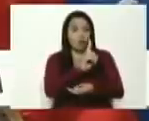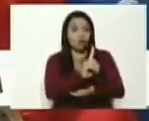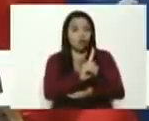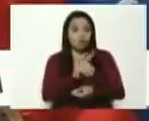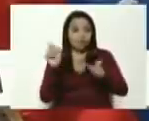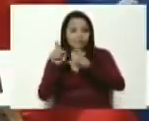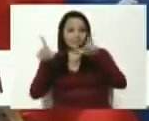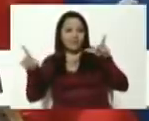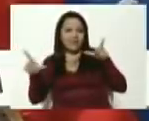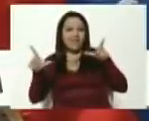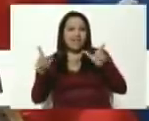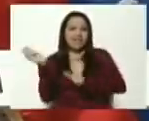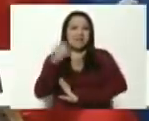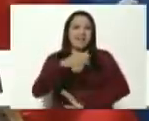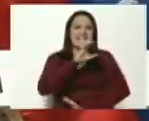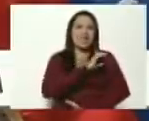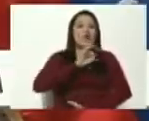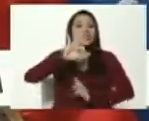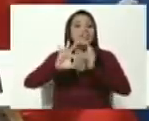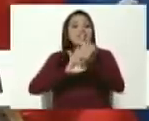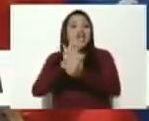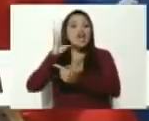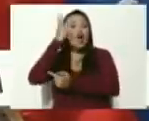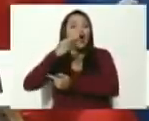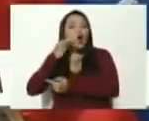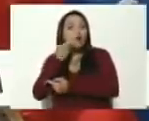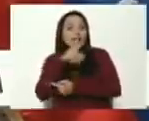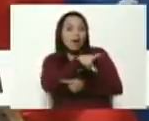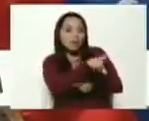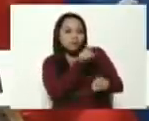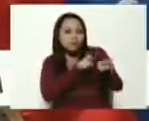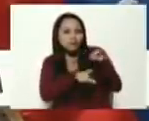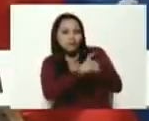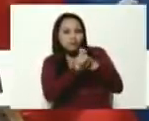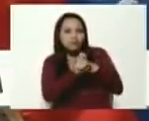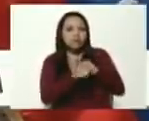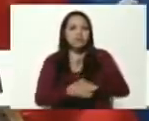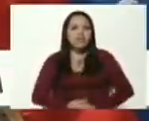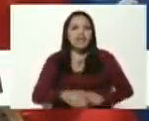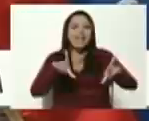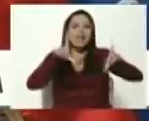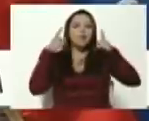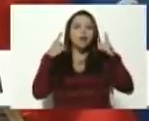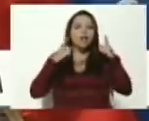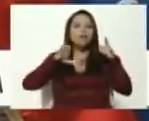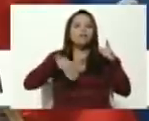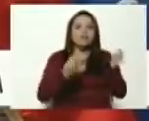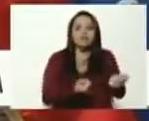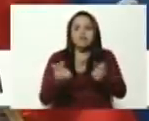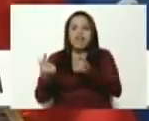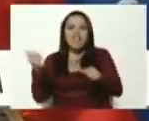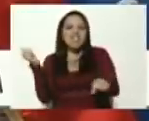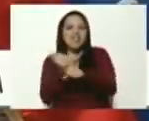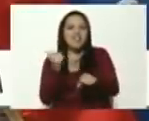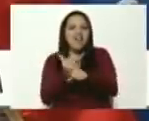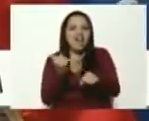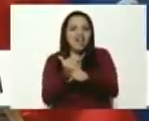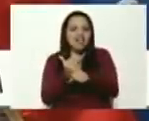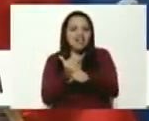descubierto en el mes de enero, cuando tres adolescentes fueron captadas en el estado La Guaira para trabajar en Trinidad y